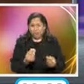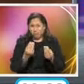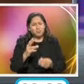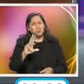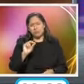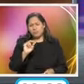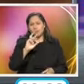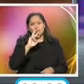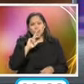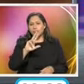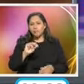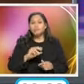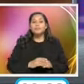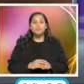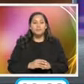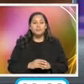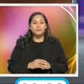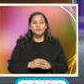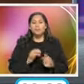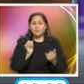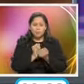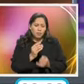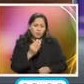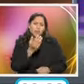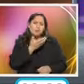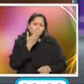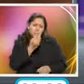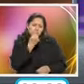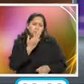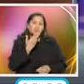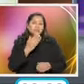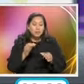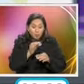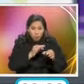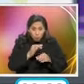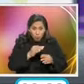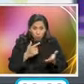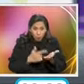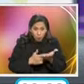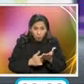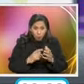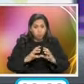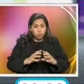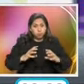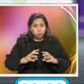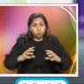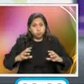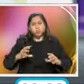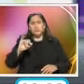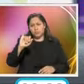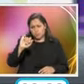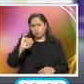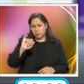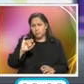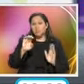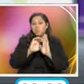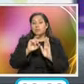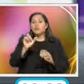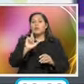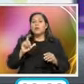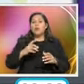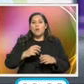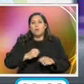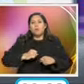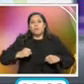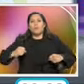y aunque tengas buenos hábitos, ¿las células de grasa van a crecer? Sí, van a crecer. Ahora, ¿qué pasa cuando subimos y bajamos